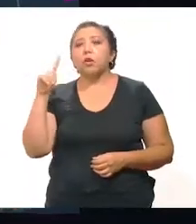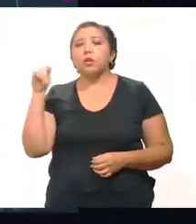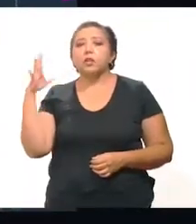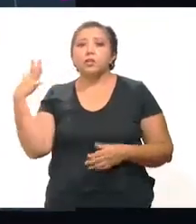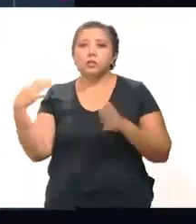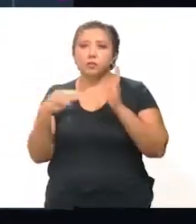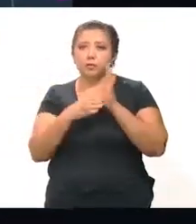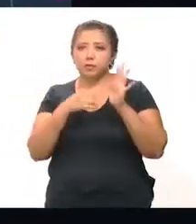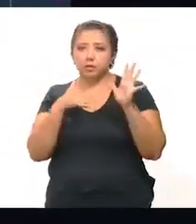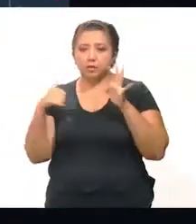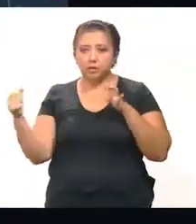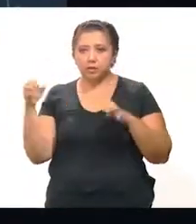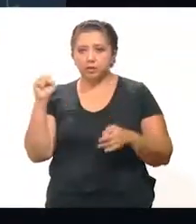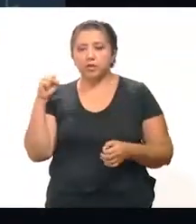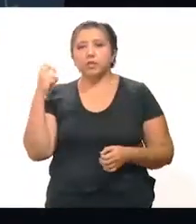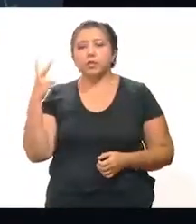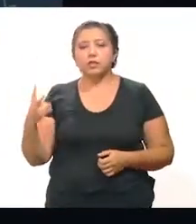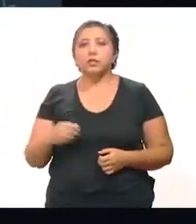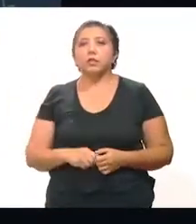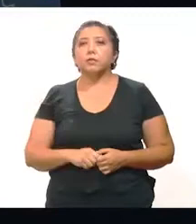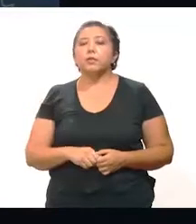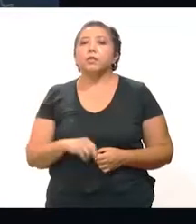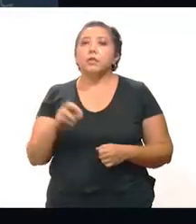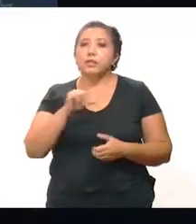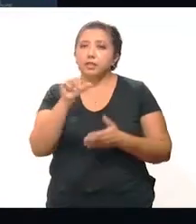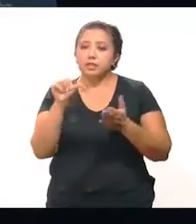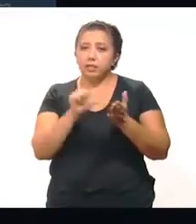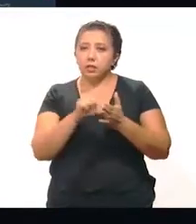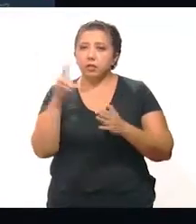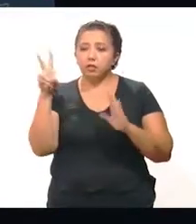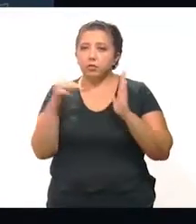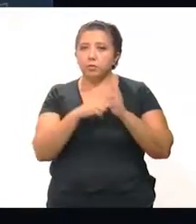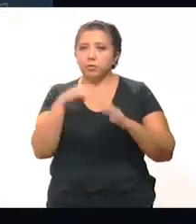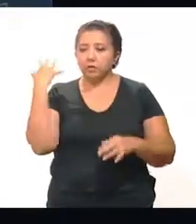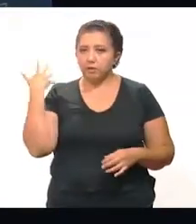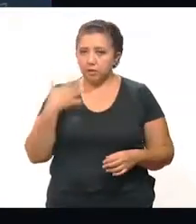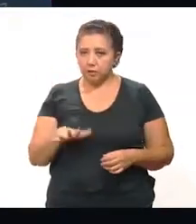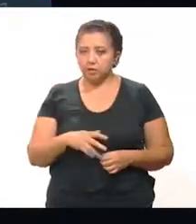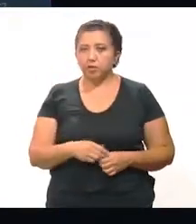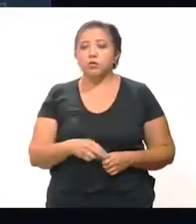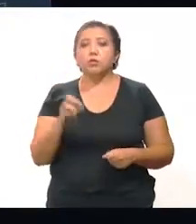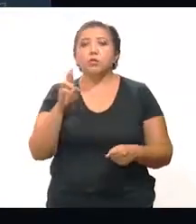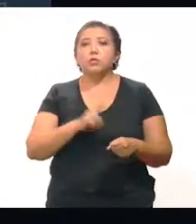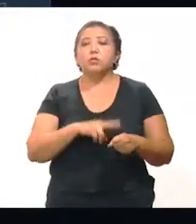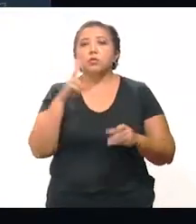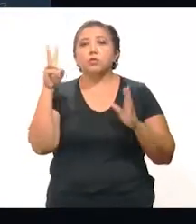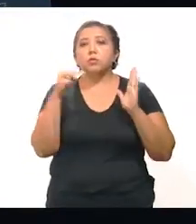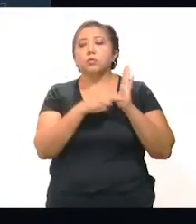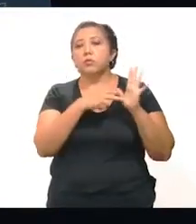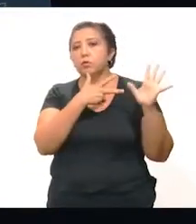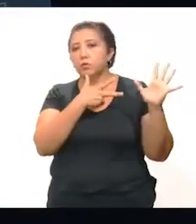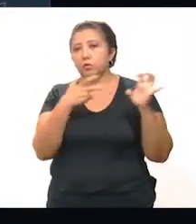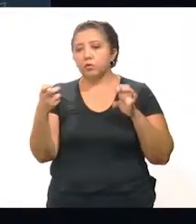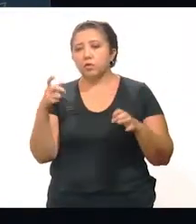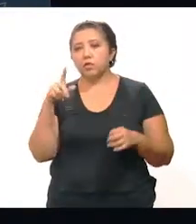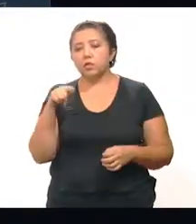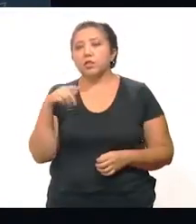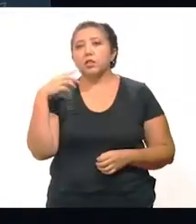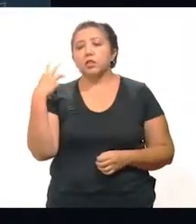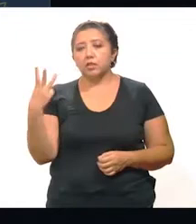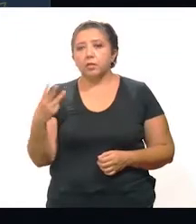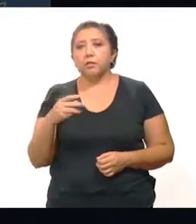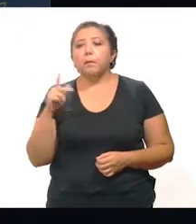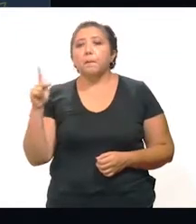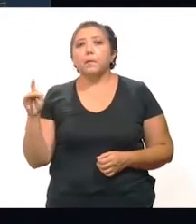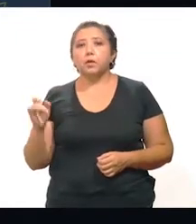oriente 5.662, en la zona centro 2.010 personas, en la zona sur 2.873, en